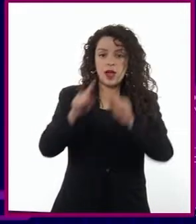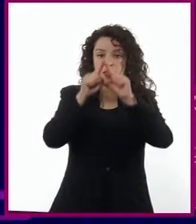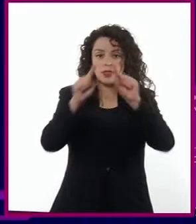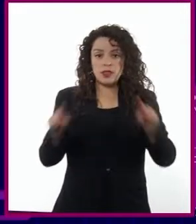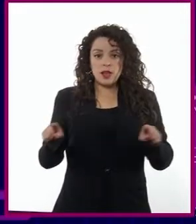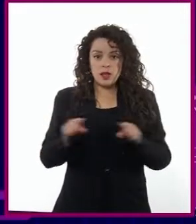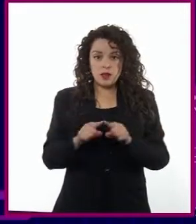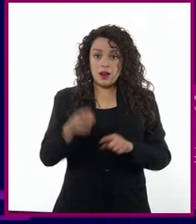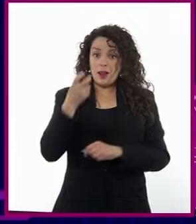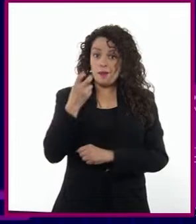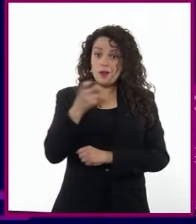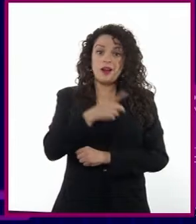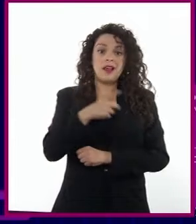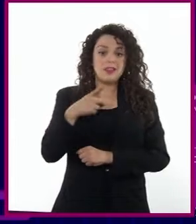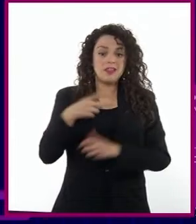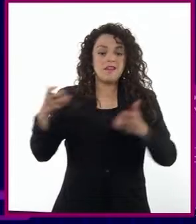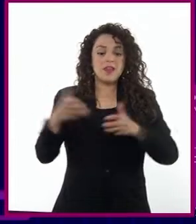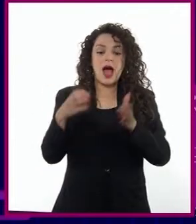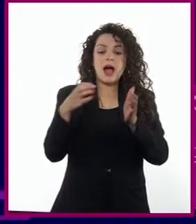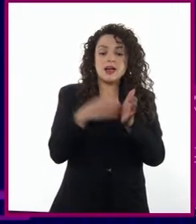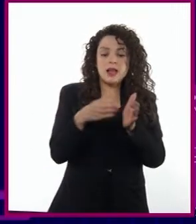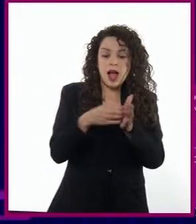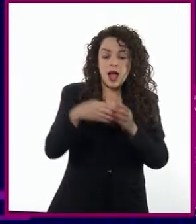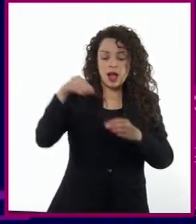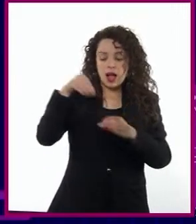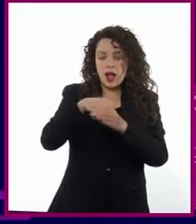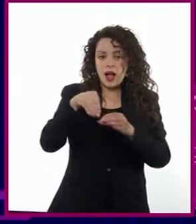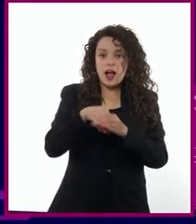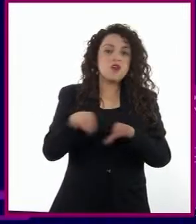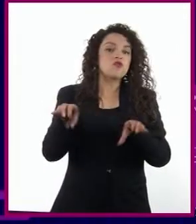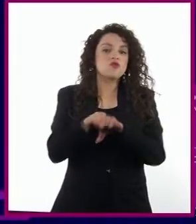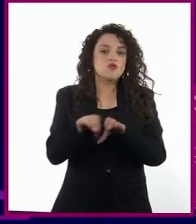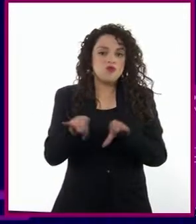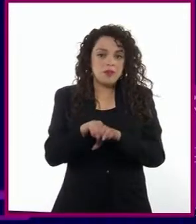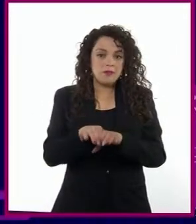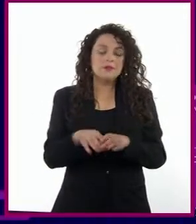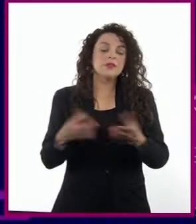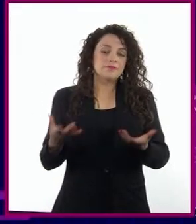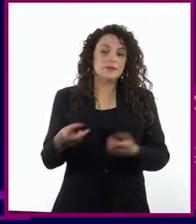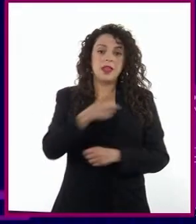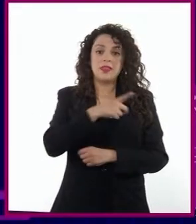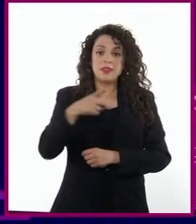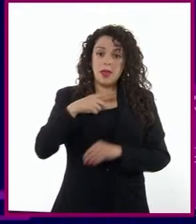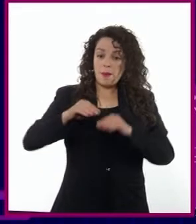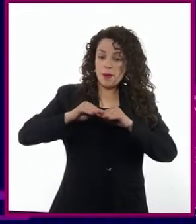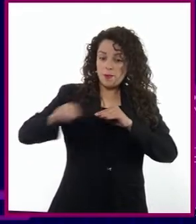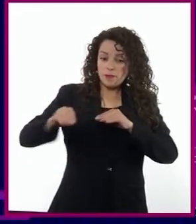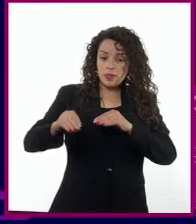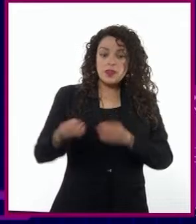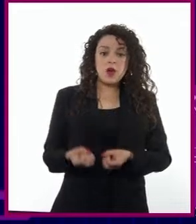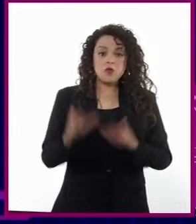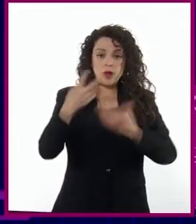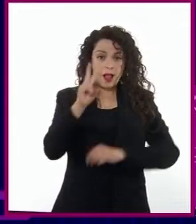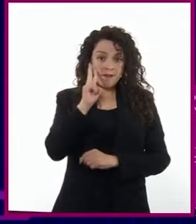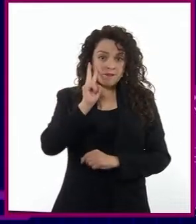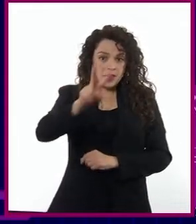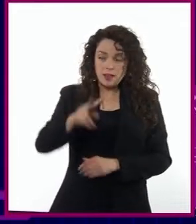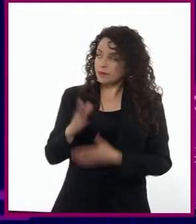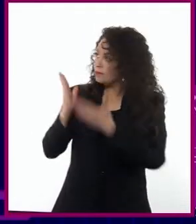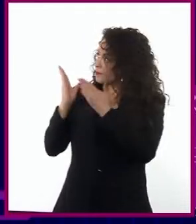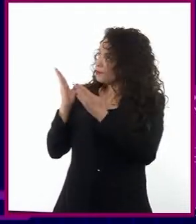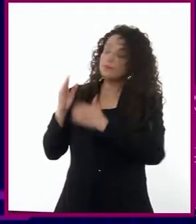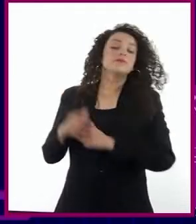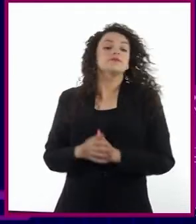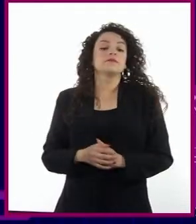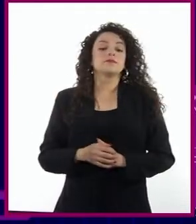lo pronto debe diseñar la caja que los va a contener, la cual debe tener las siguientes medidas. El largo o alto